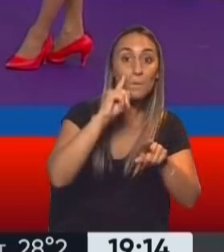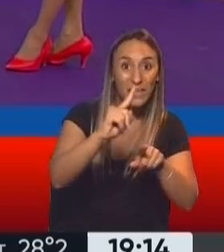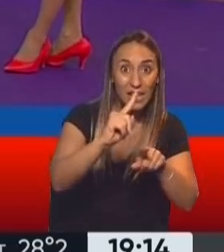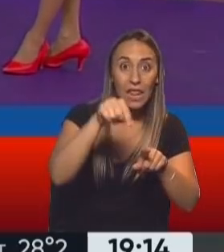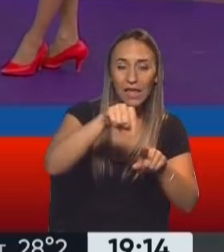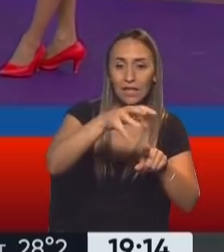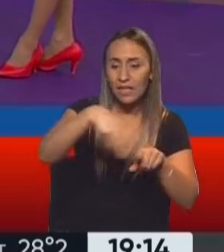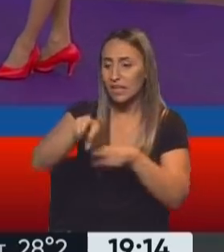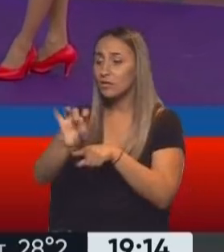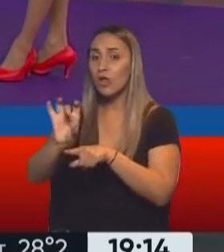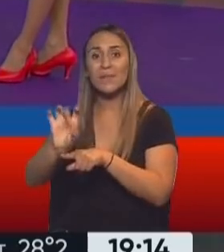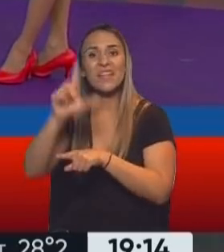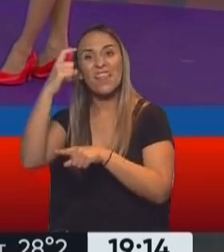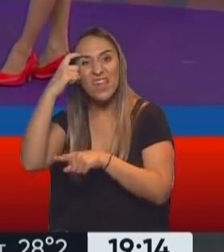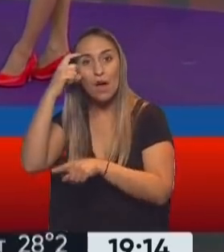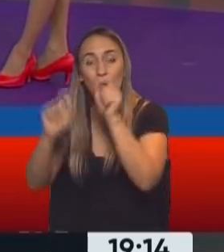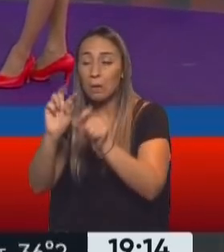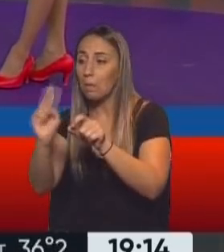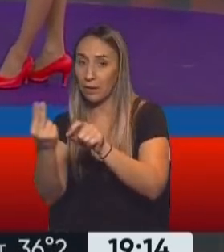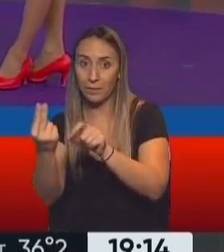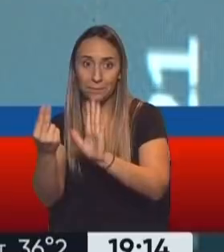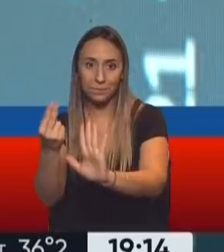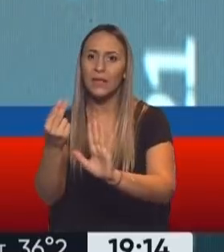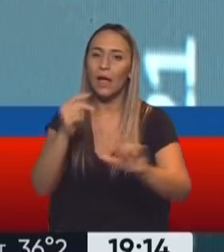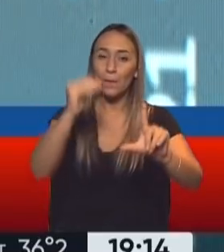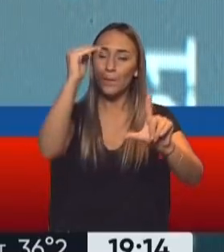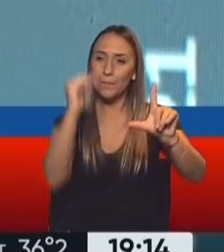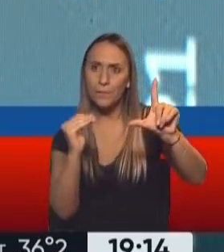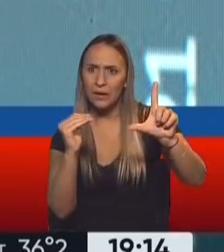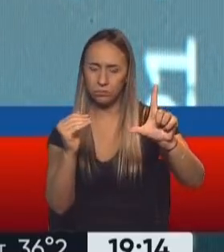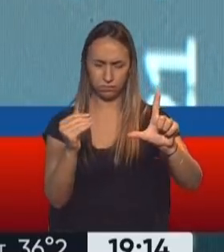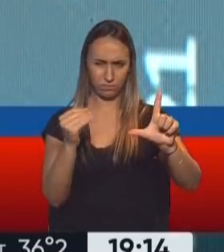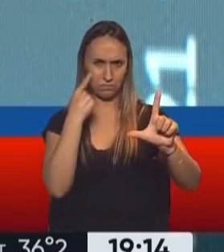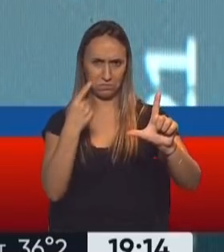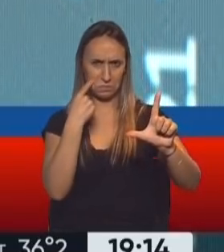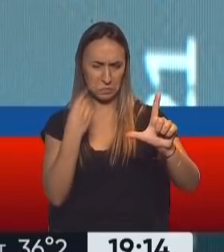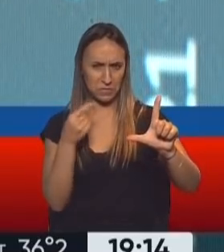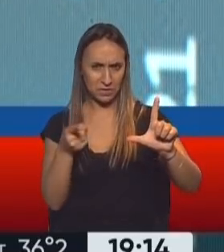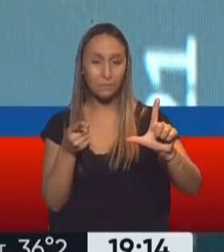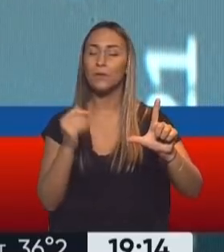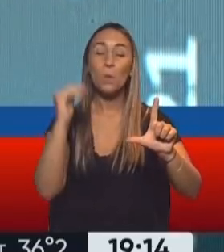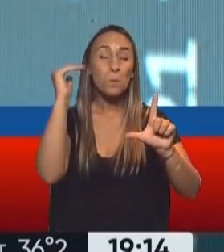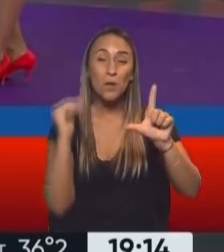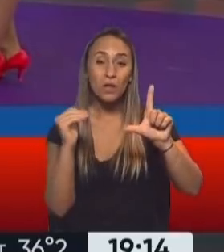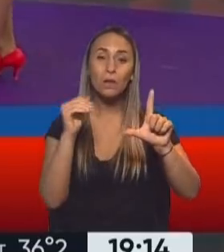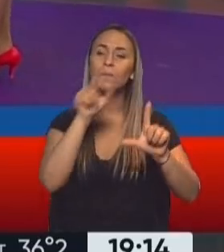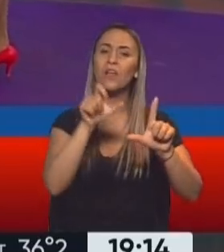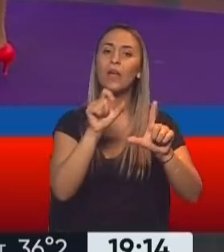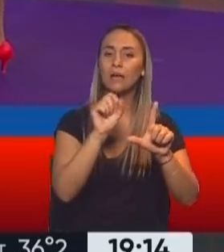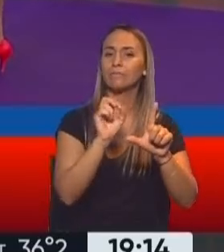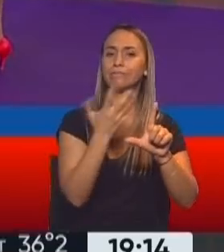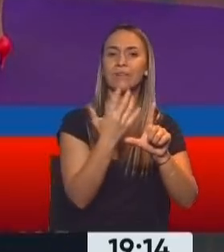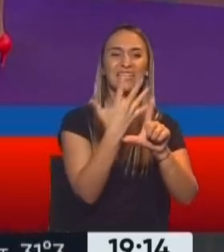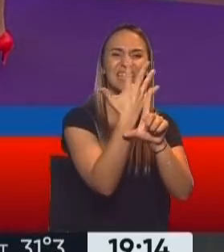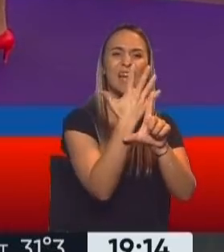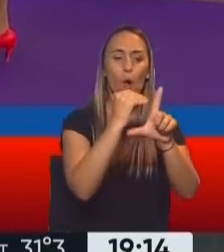también lo bajo que están aquellos, pero lo llamativo es, están bajos, muy bajos, menos de 5 fallecidos